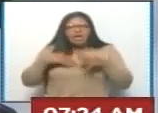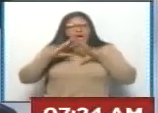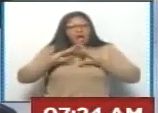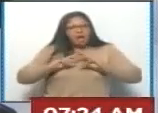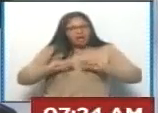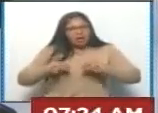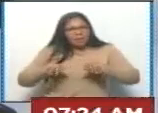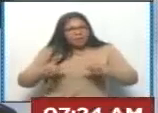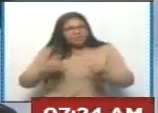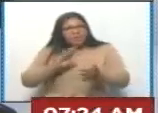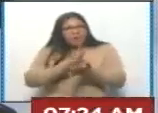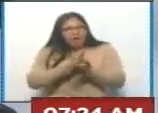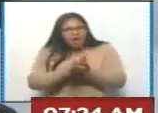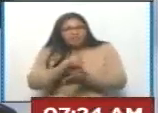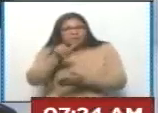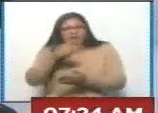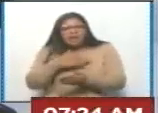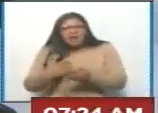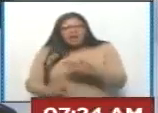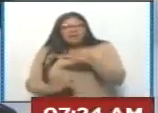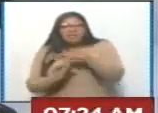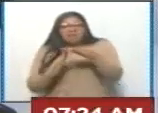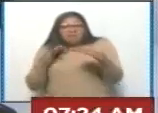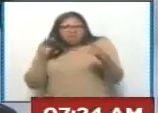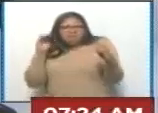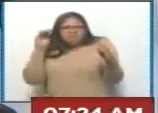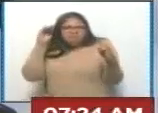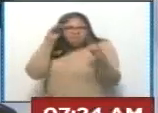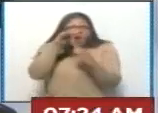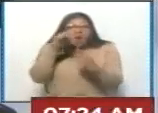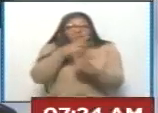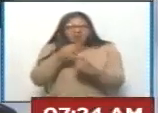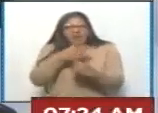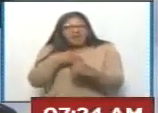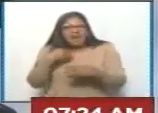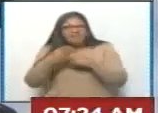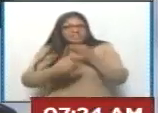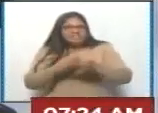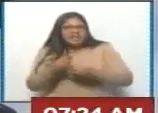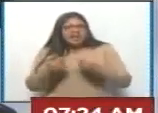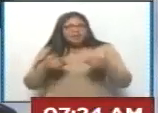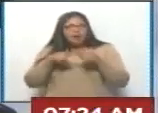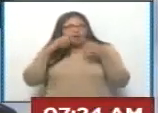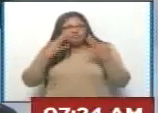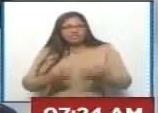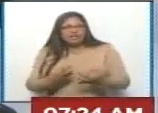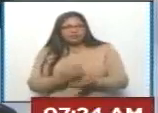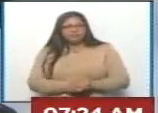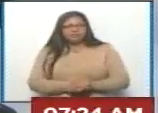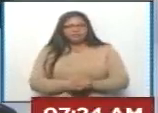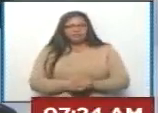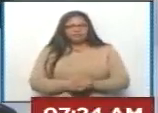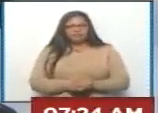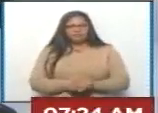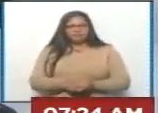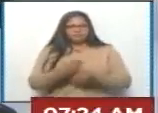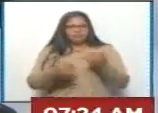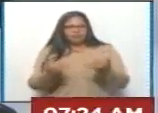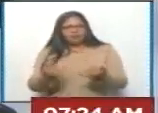y limitar el alcance de aquella jornada formidable de